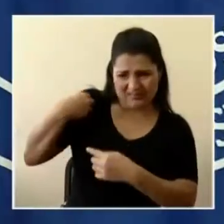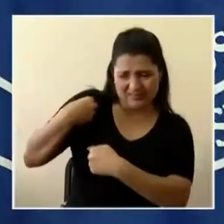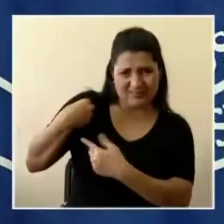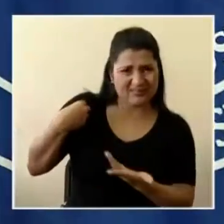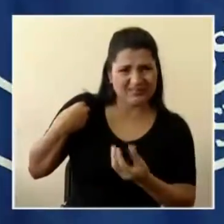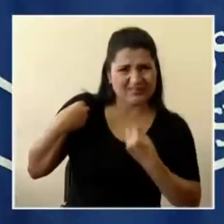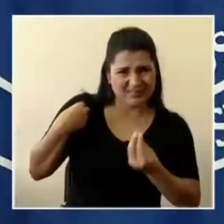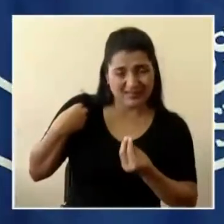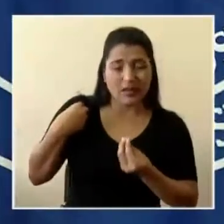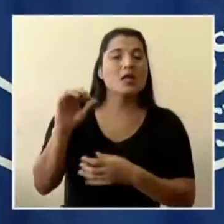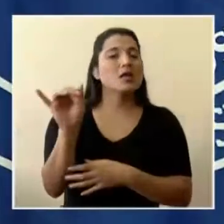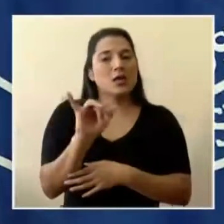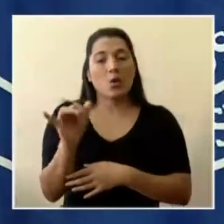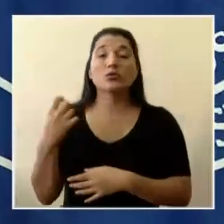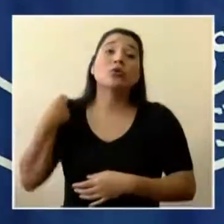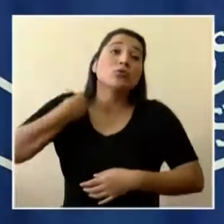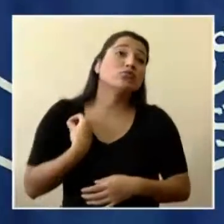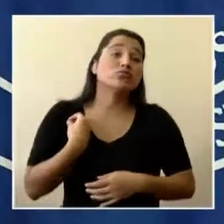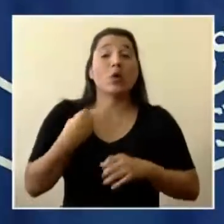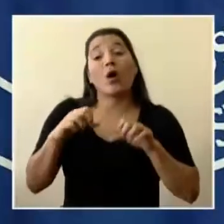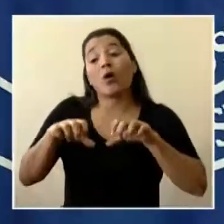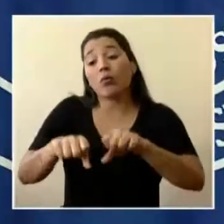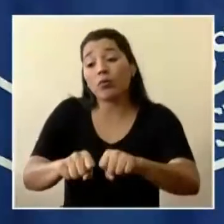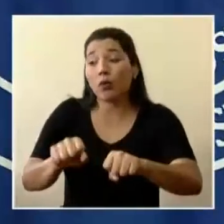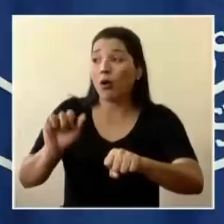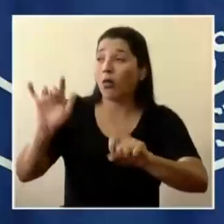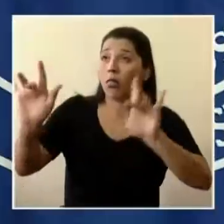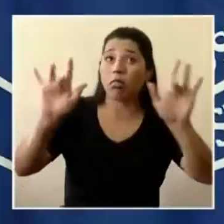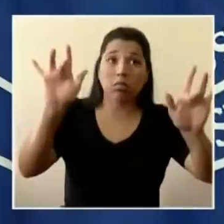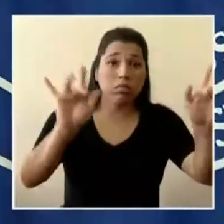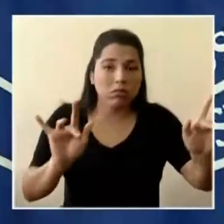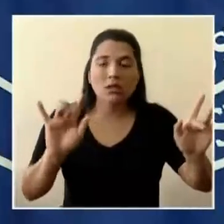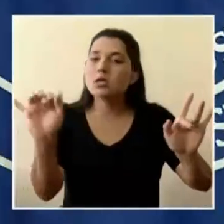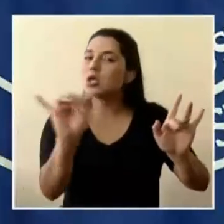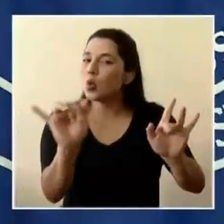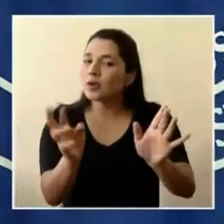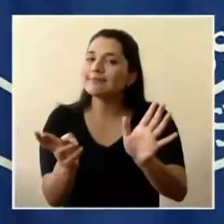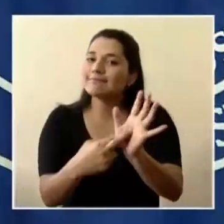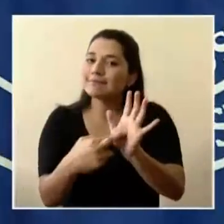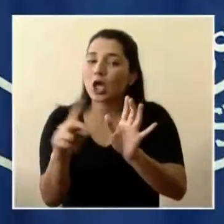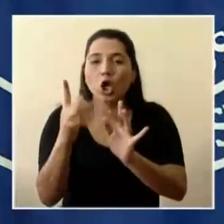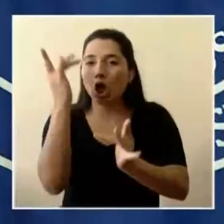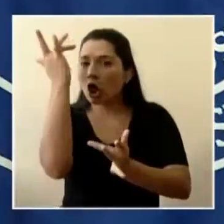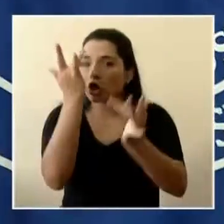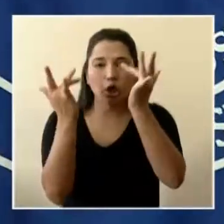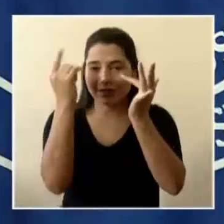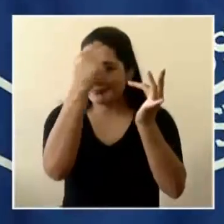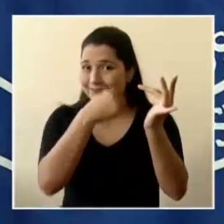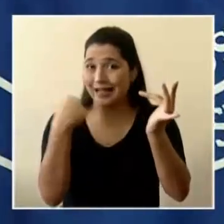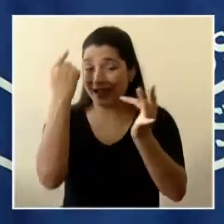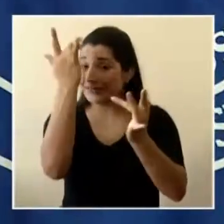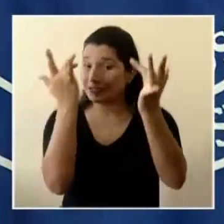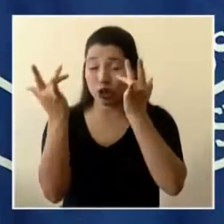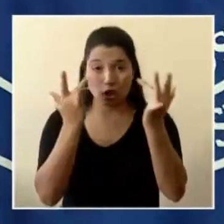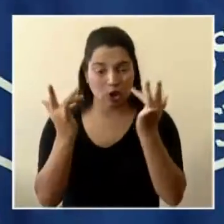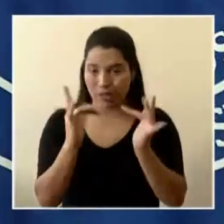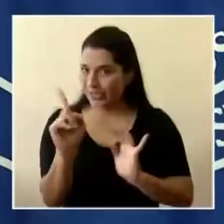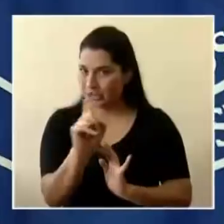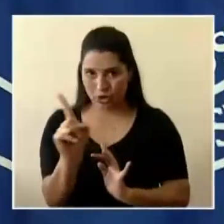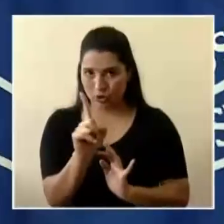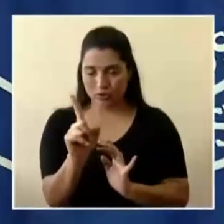cara si hemos manipulado algún tipo de objeto que ya ha estado en contacto con personas en la vía pública. Claro